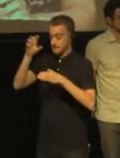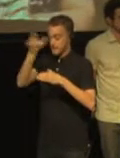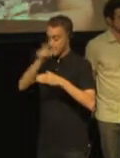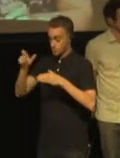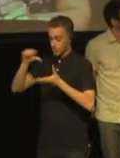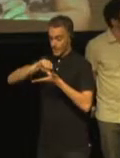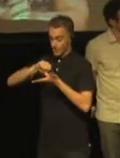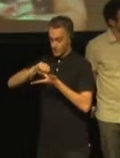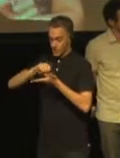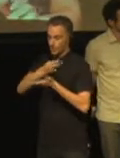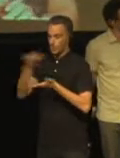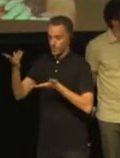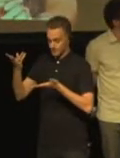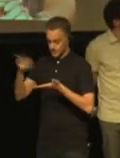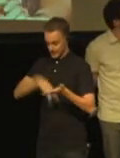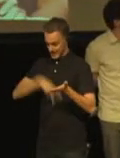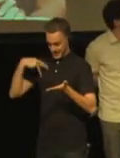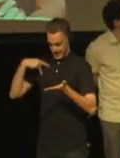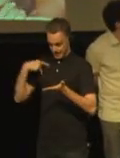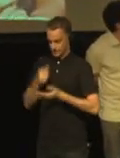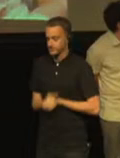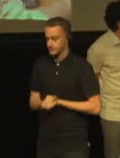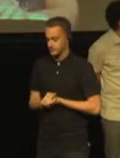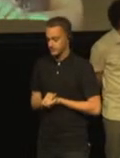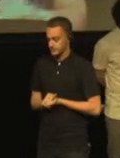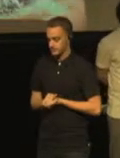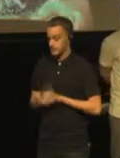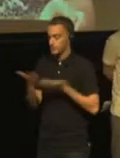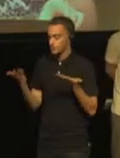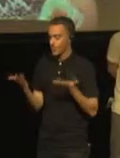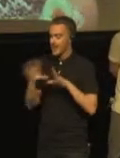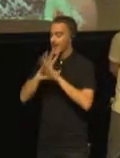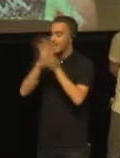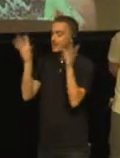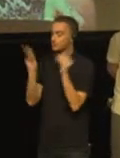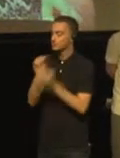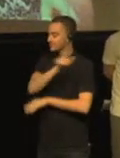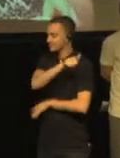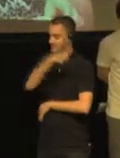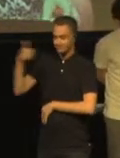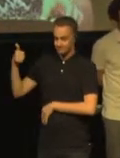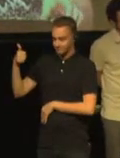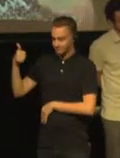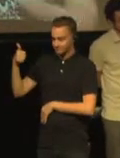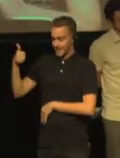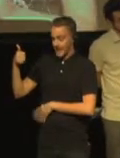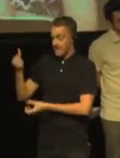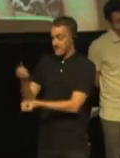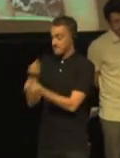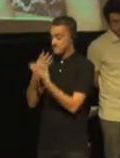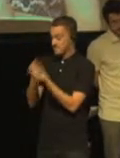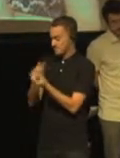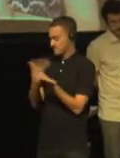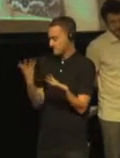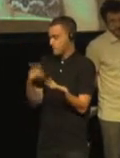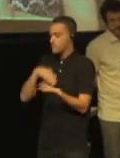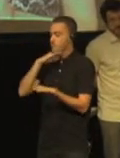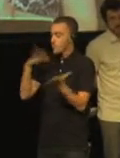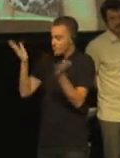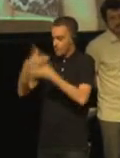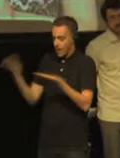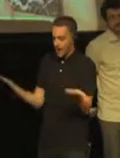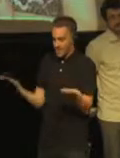Así pues, este es nuestro primer resultado. No tenemos suficientes datos sobre quién sufre